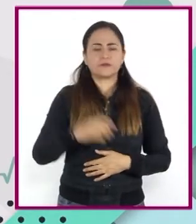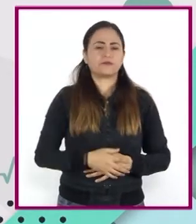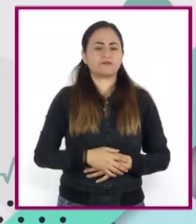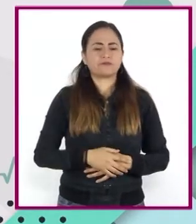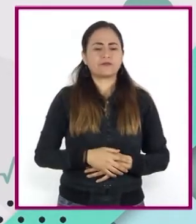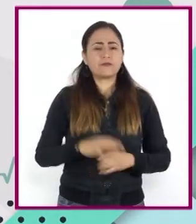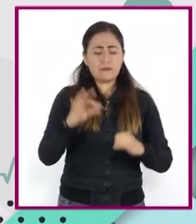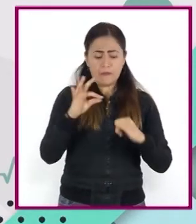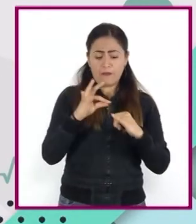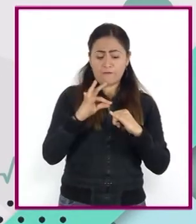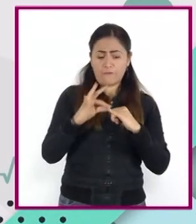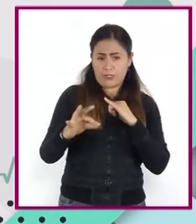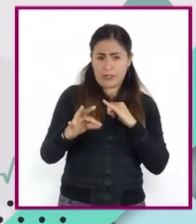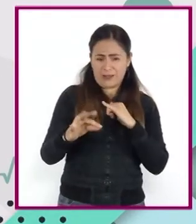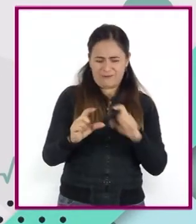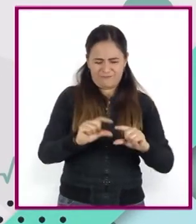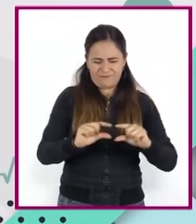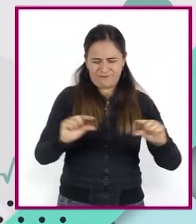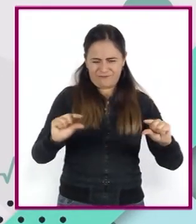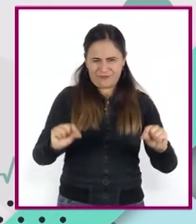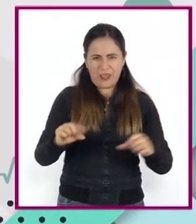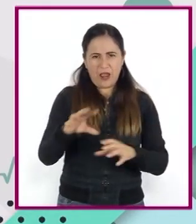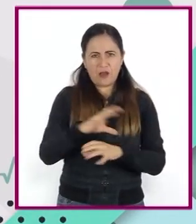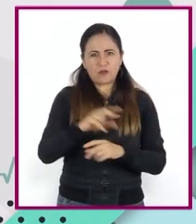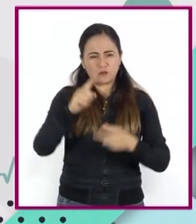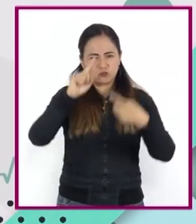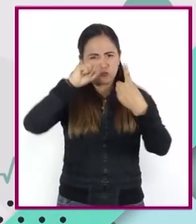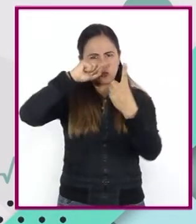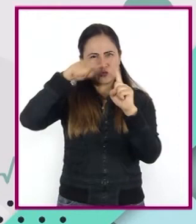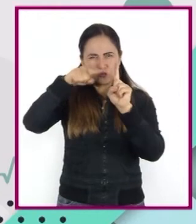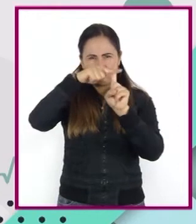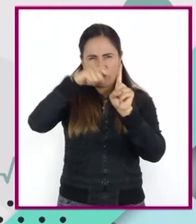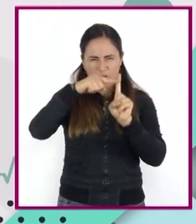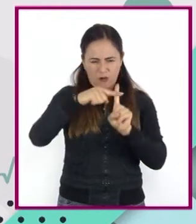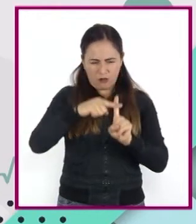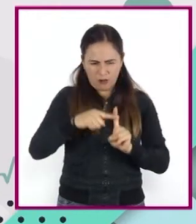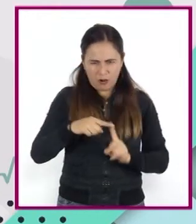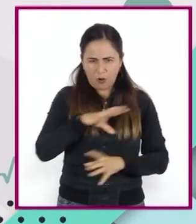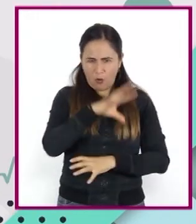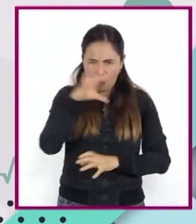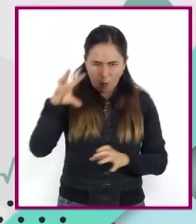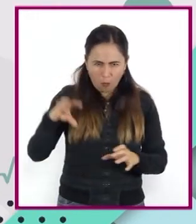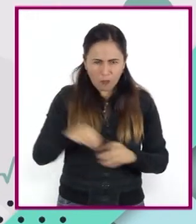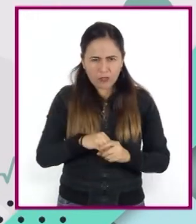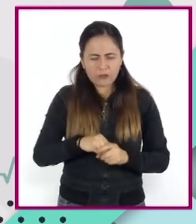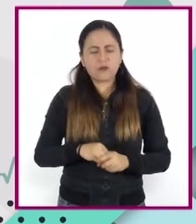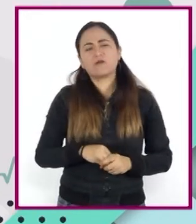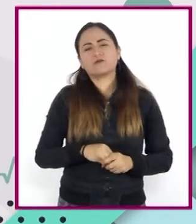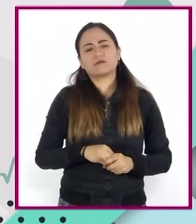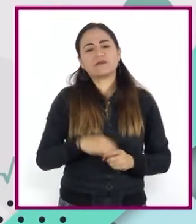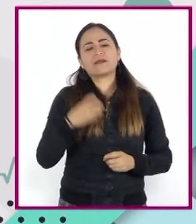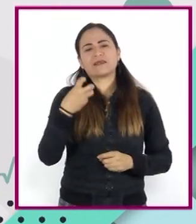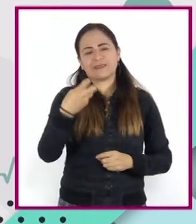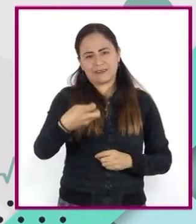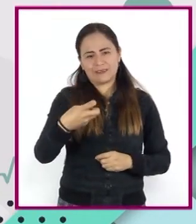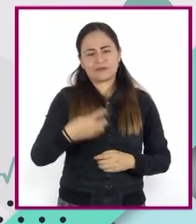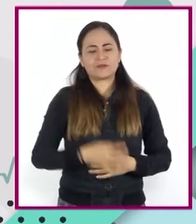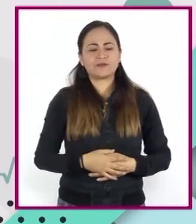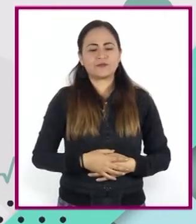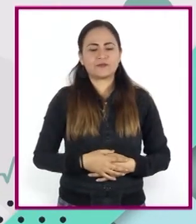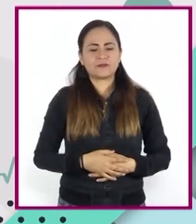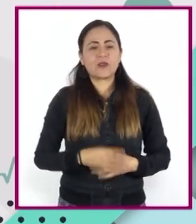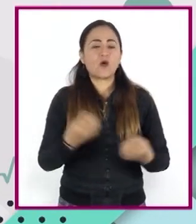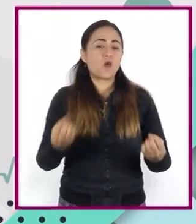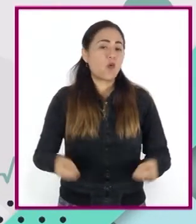el último renglón colocamos el total de la suma de los valores numéricos que corresponden a las frecuencias absolutas.